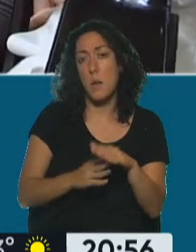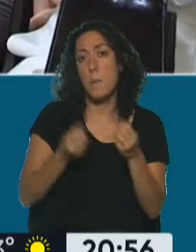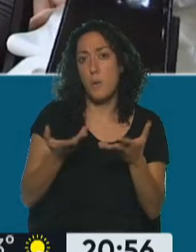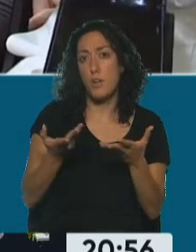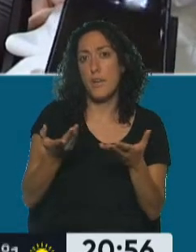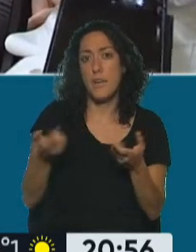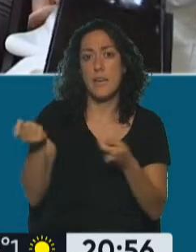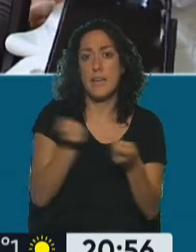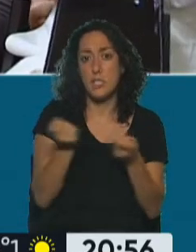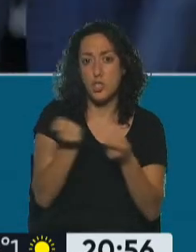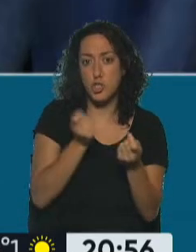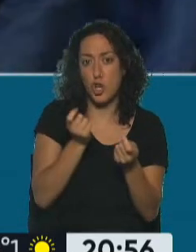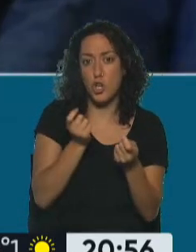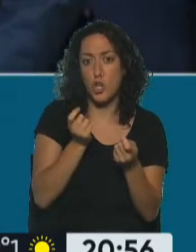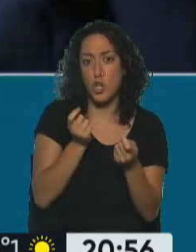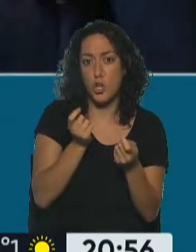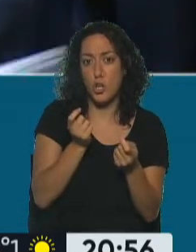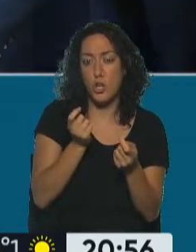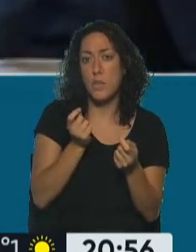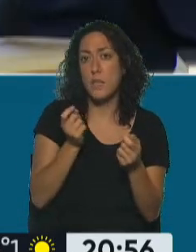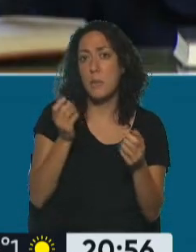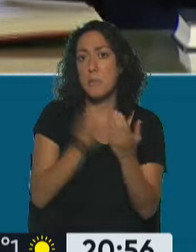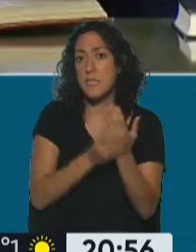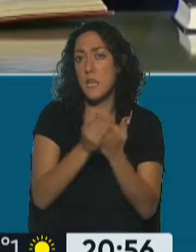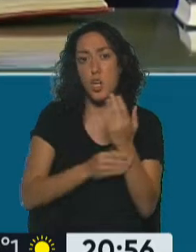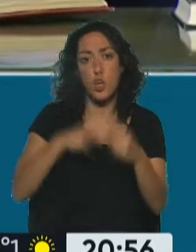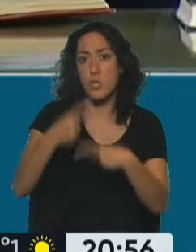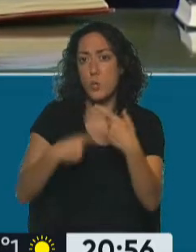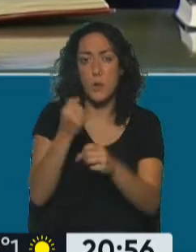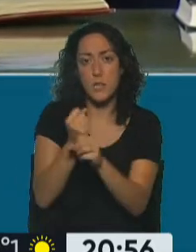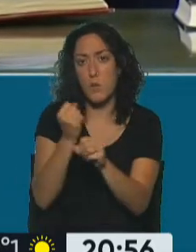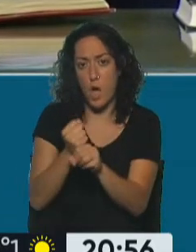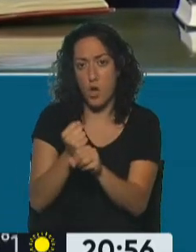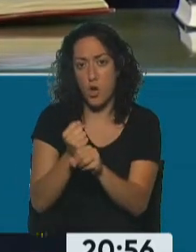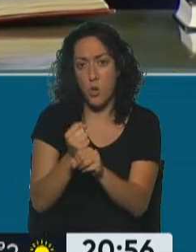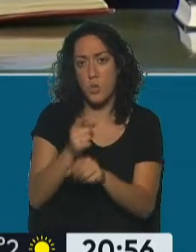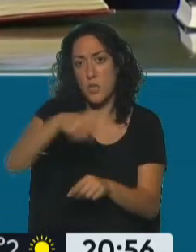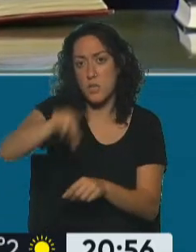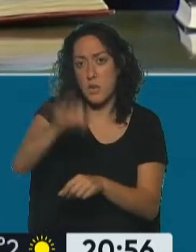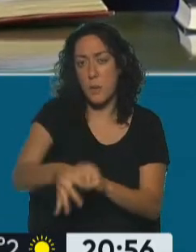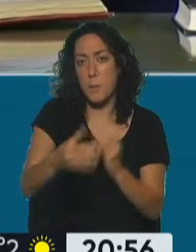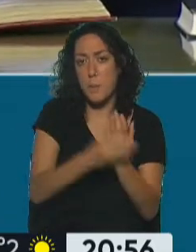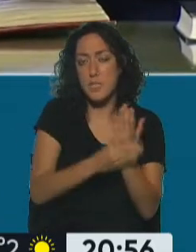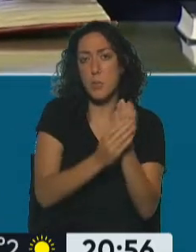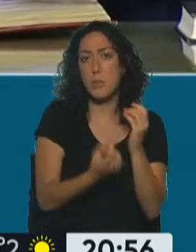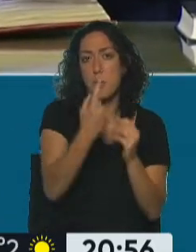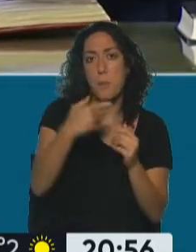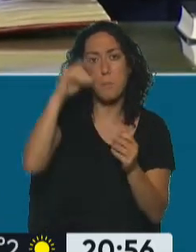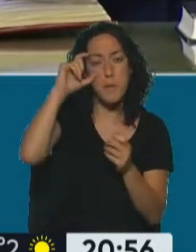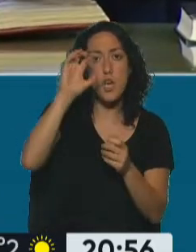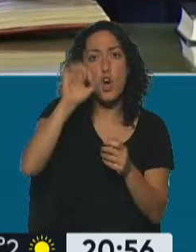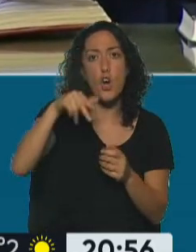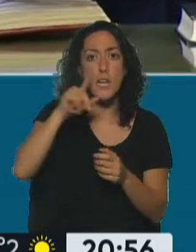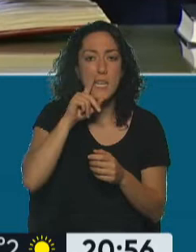tiene continuidad en el Ministerio de Transporte. Ustedes saben que nuestro primer ministro, Mario Meoni, que fue el primero que nos